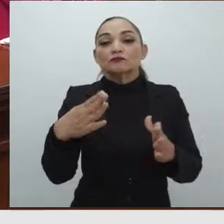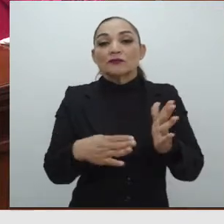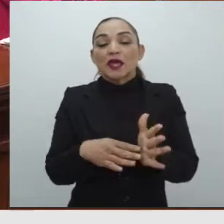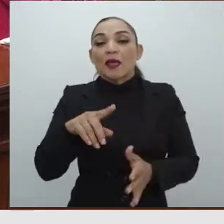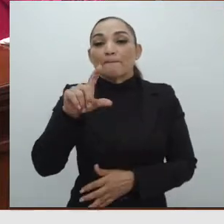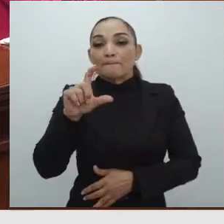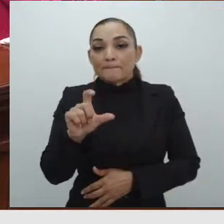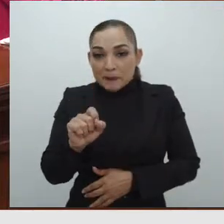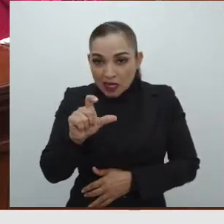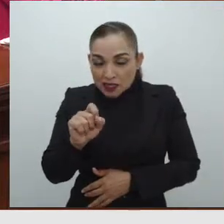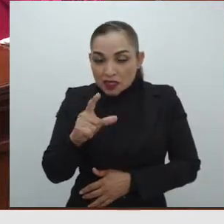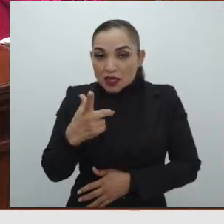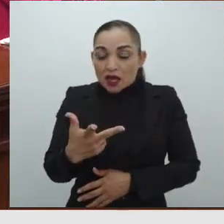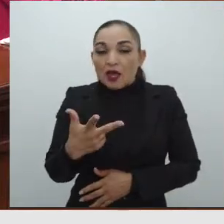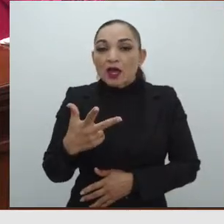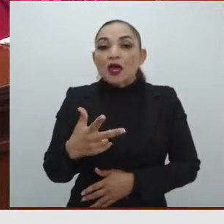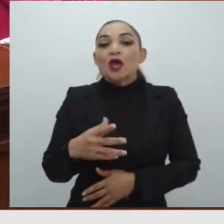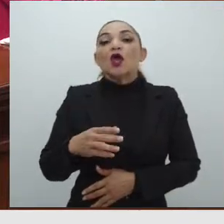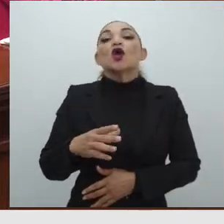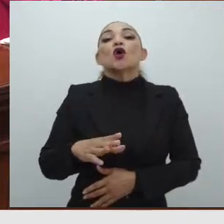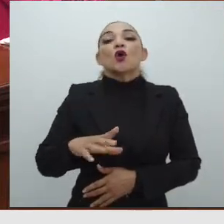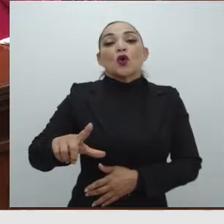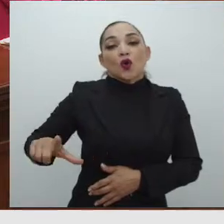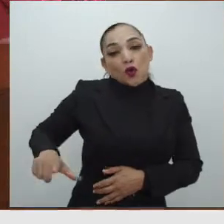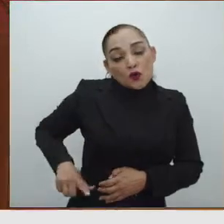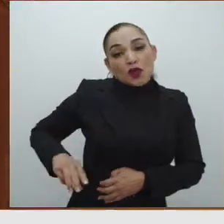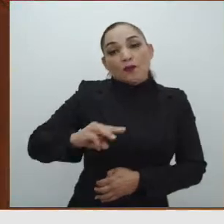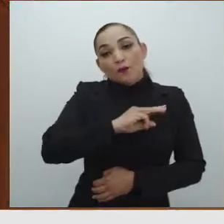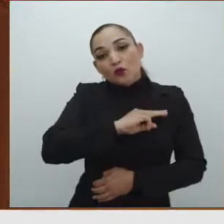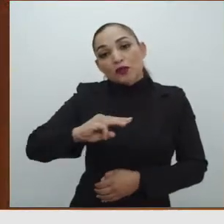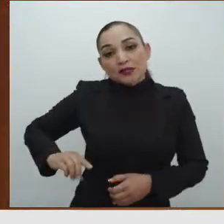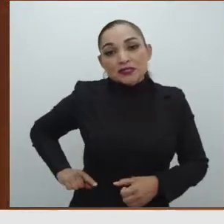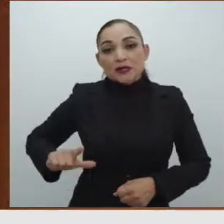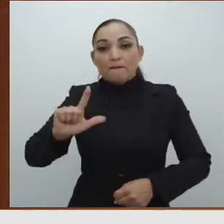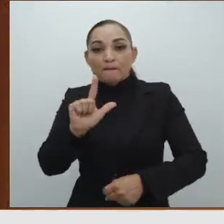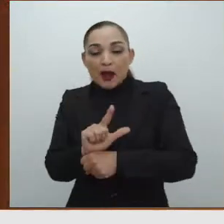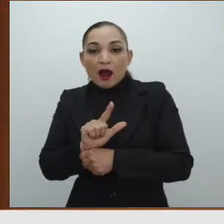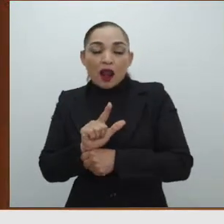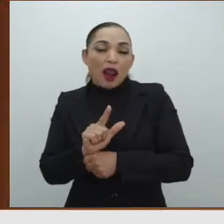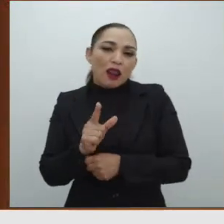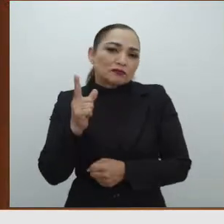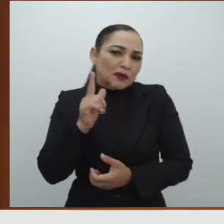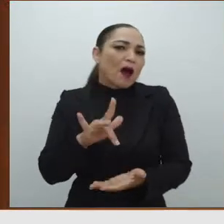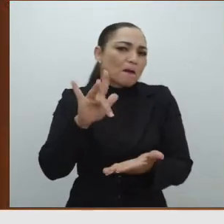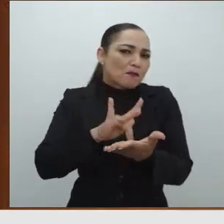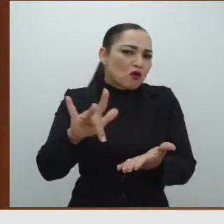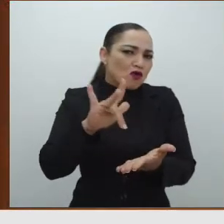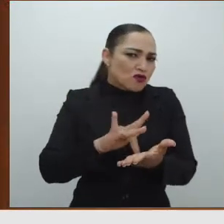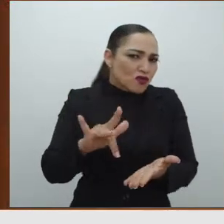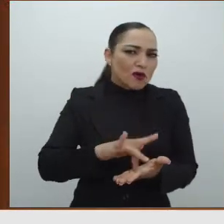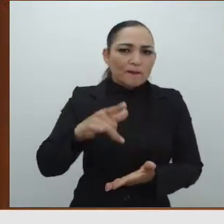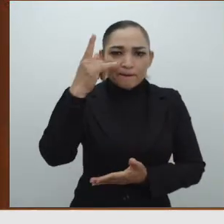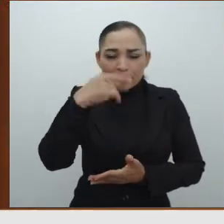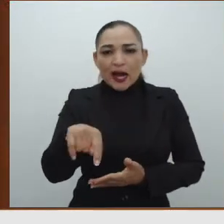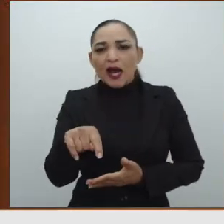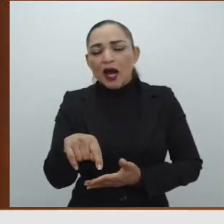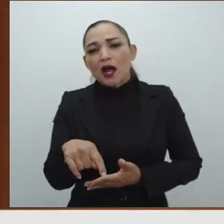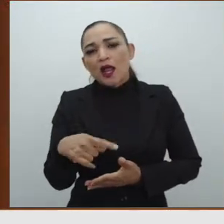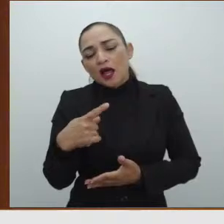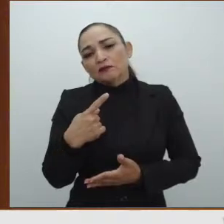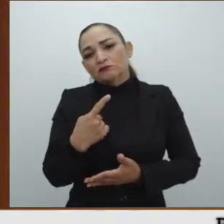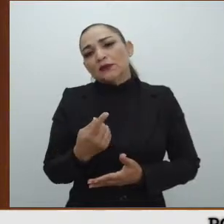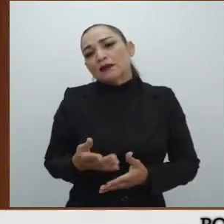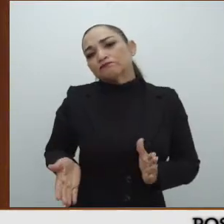El gobierno municipal se abocó a generar las condiciones necesarias para su